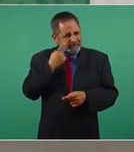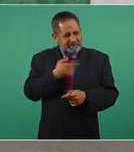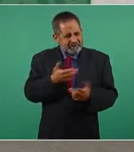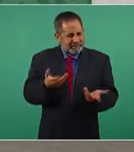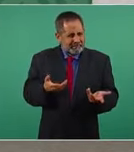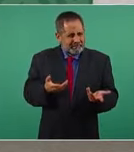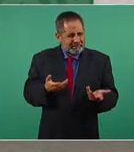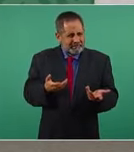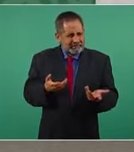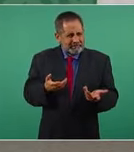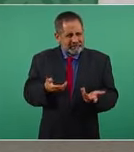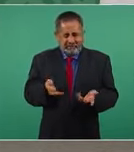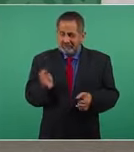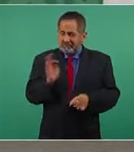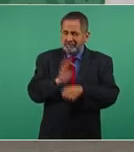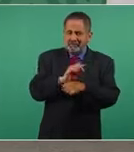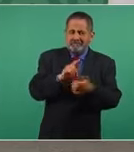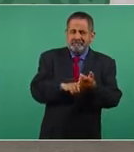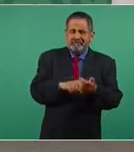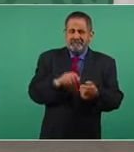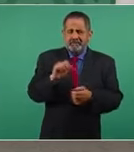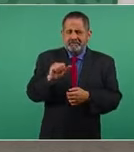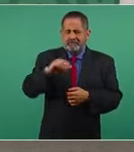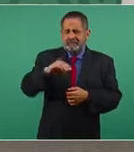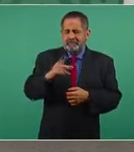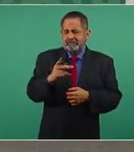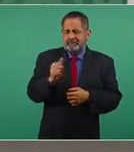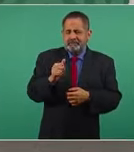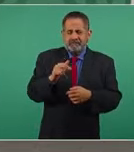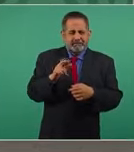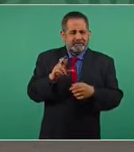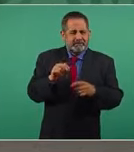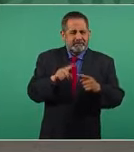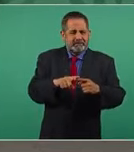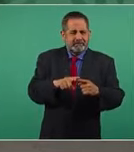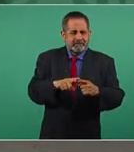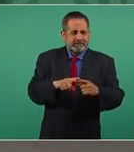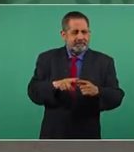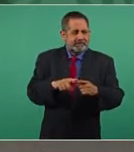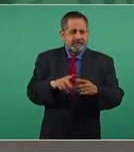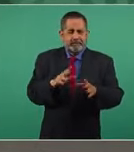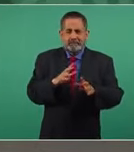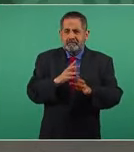se ampara a Juan Pueblo,